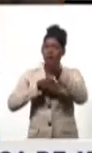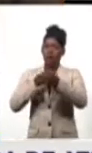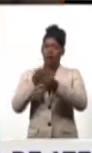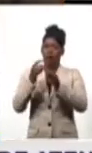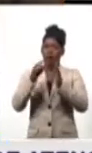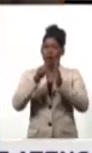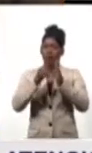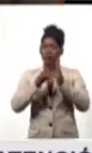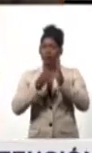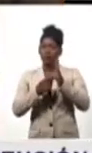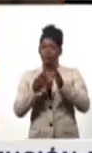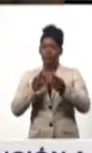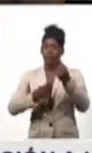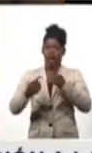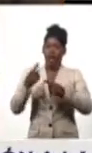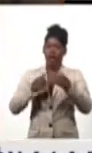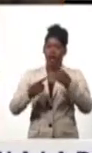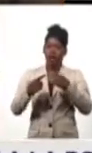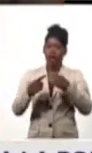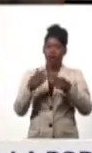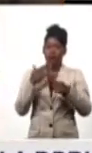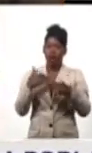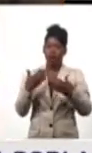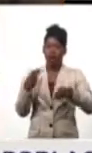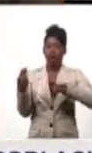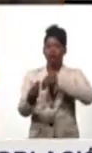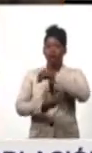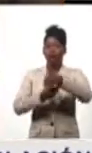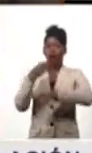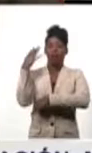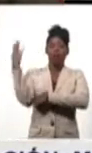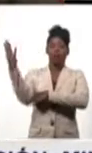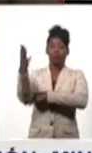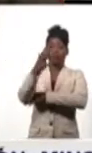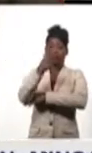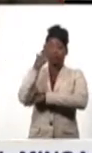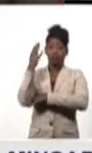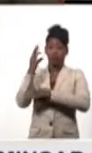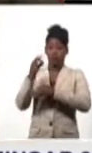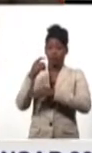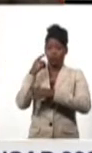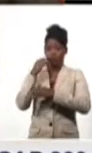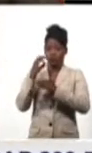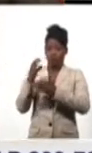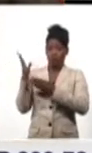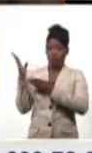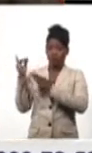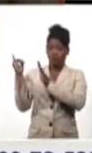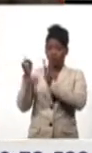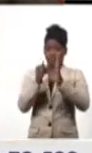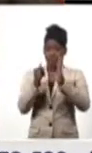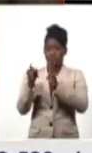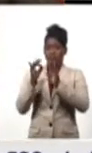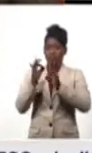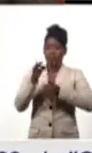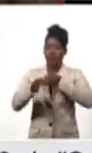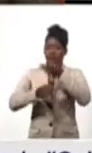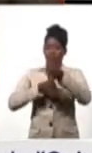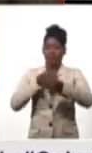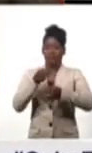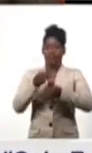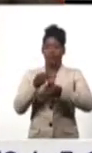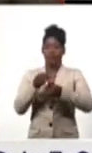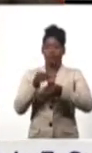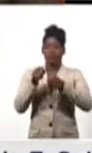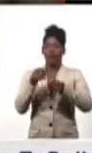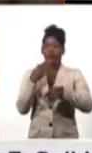por ahí, los efectos del cambio climático, dado el reportaje que nos acaban de presentar ahora. Los efectos del cambio climático, sobre lo cual